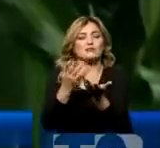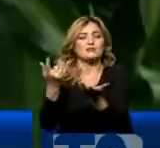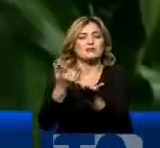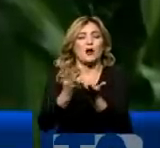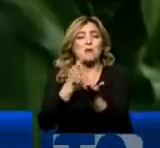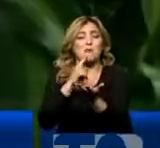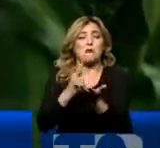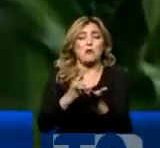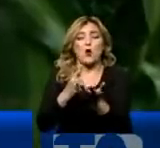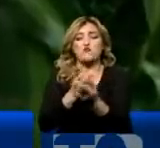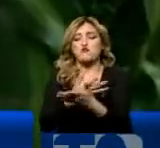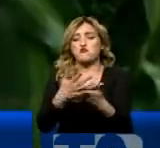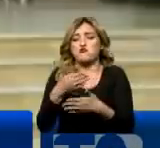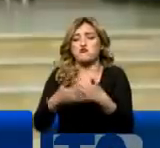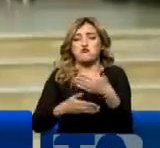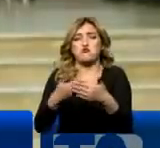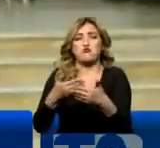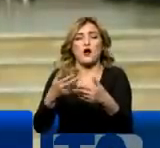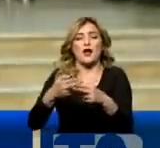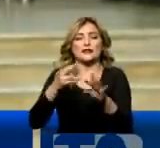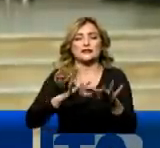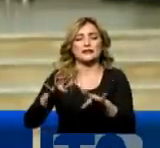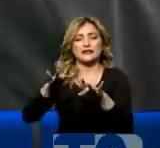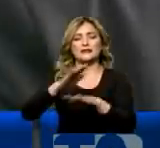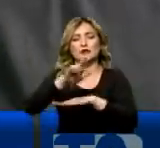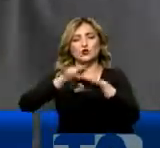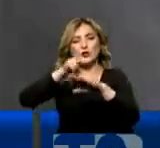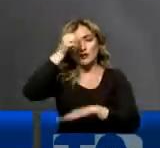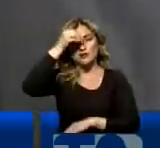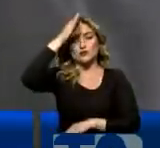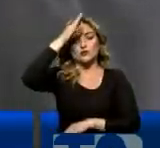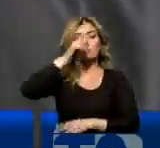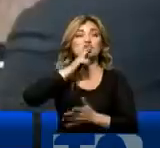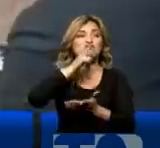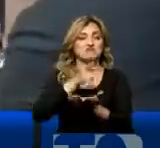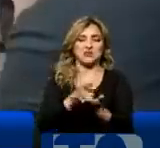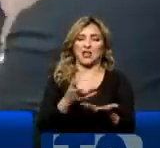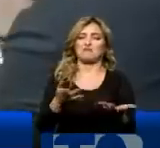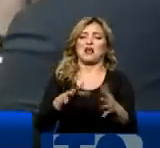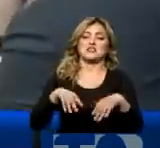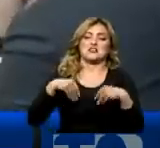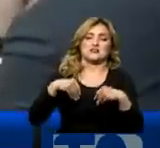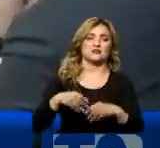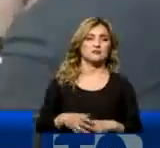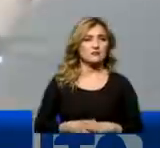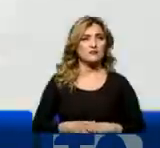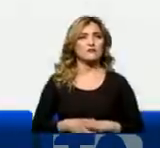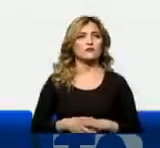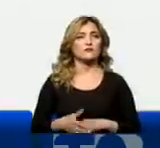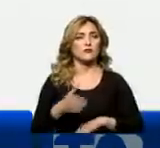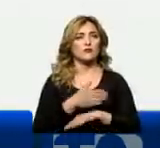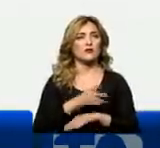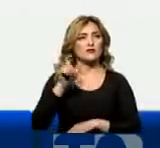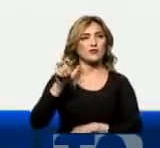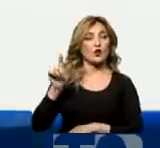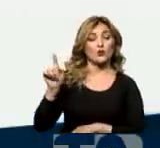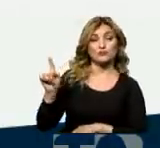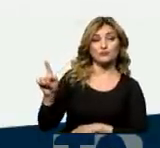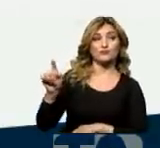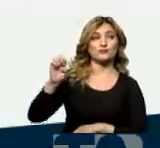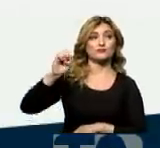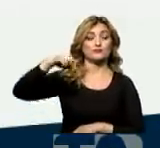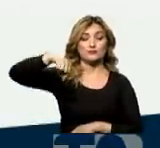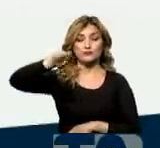de evidencias por la ex Enaín es real. Mientras que antes ya uno de los empresarios procesados, Pedro Verduga de